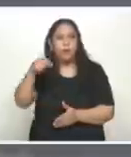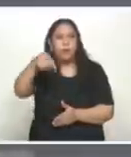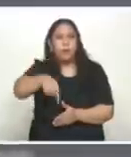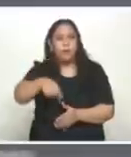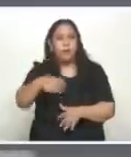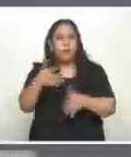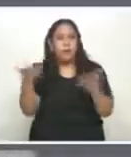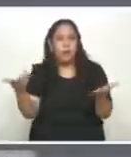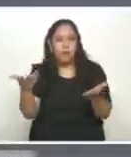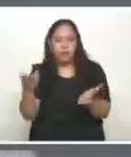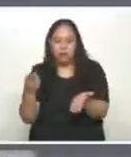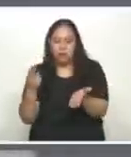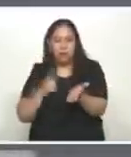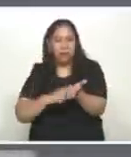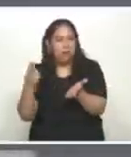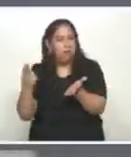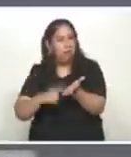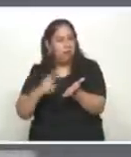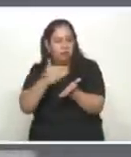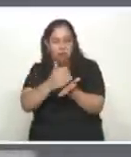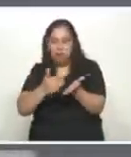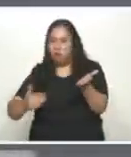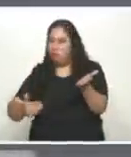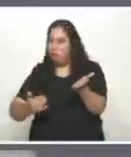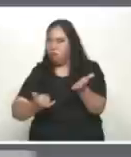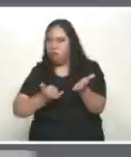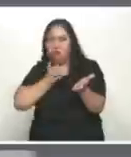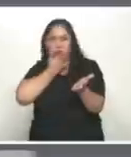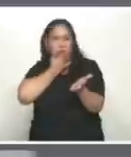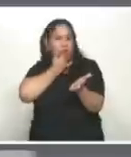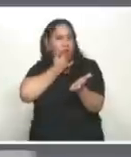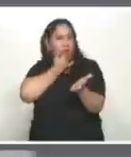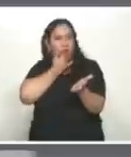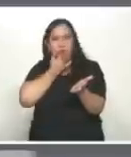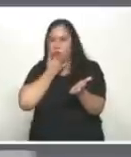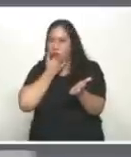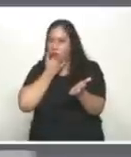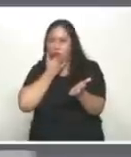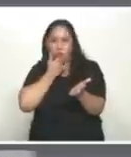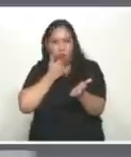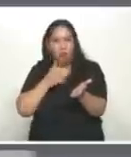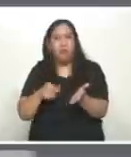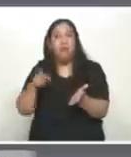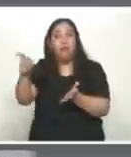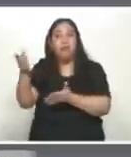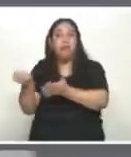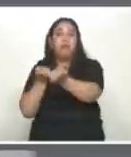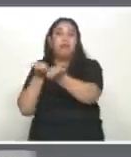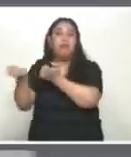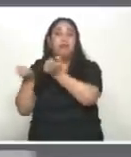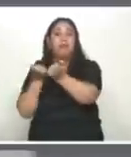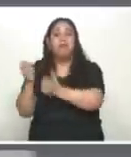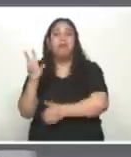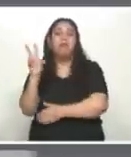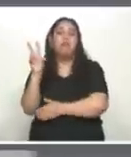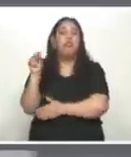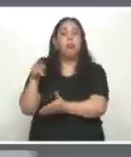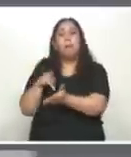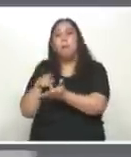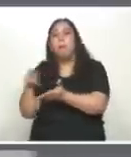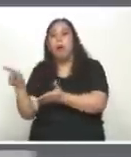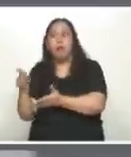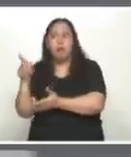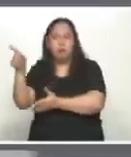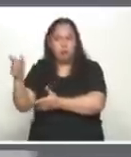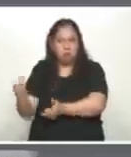leonino. Es una concesión que violenta hasta los derechos naturales, hasta los derechos de la madre tierra. Eso es lo